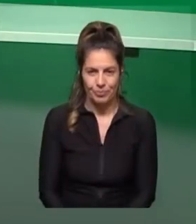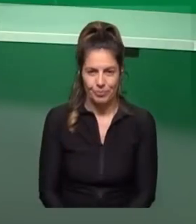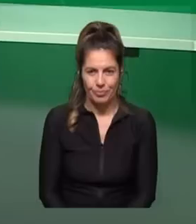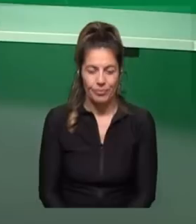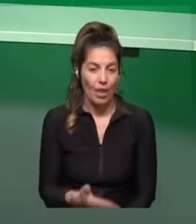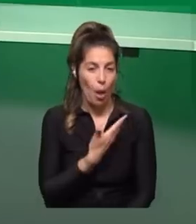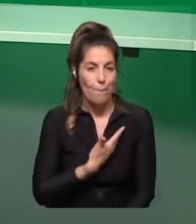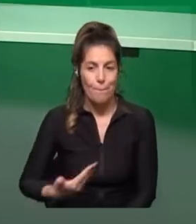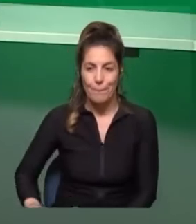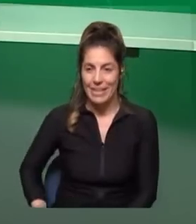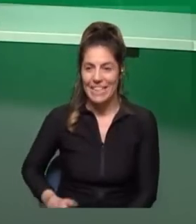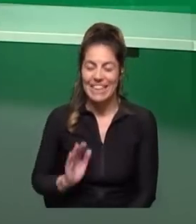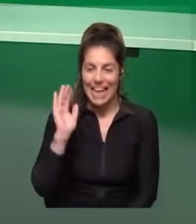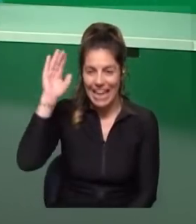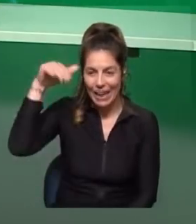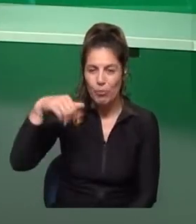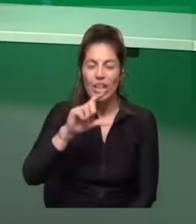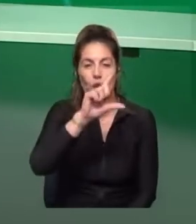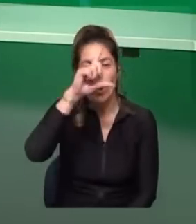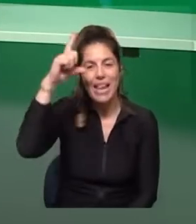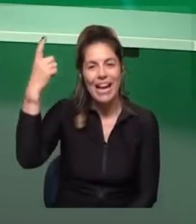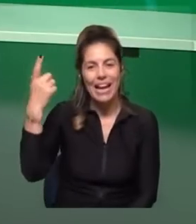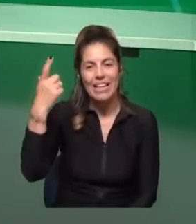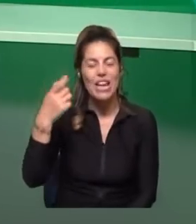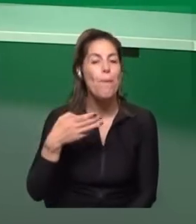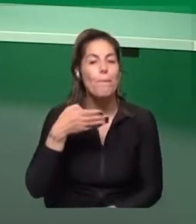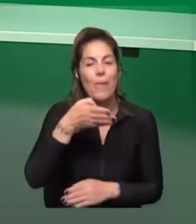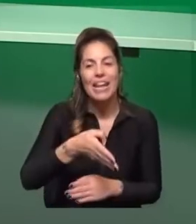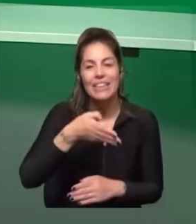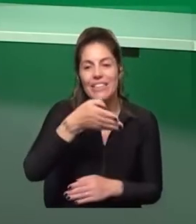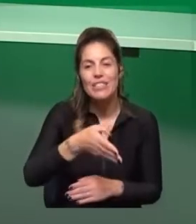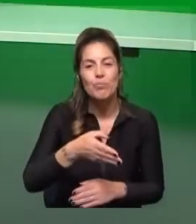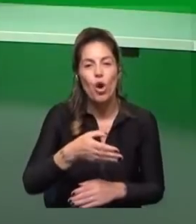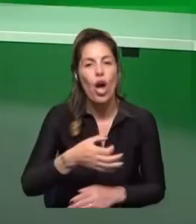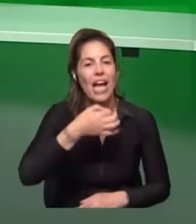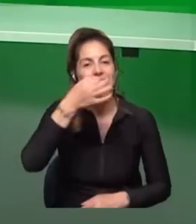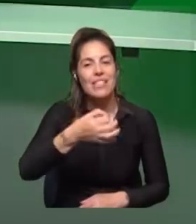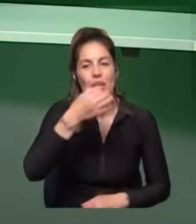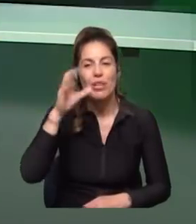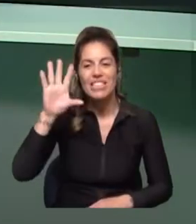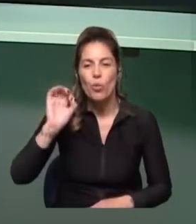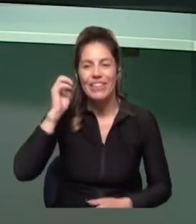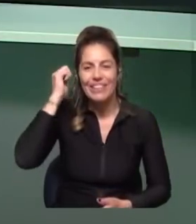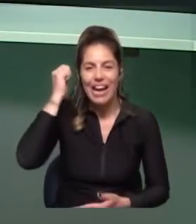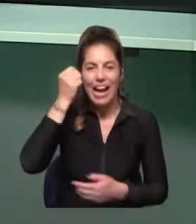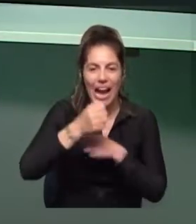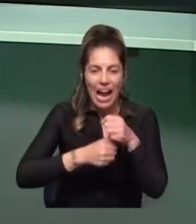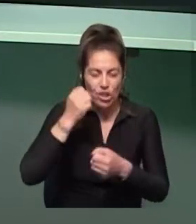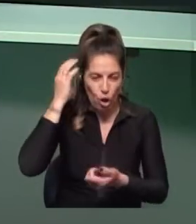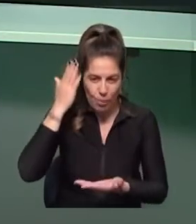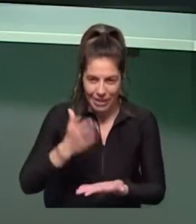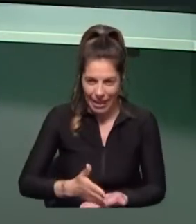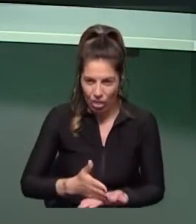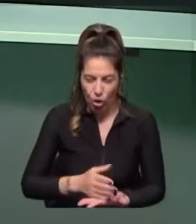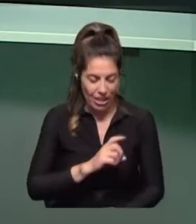el presidente de la república Luis lacalle participó de la ceremonia de los 50 años del golpe de estado